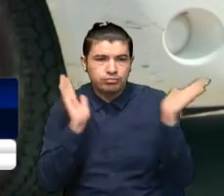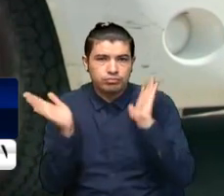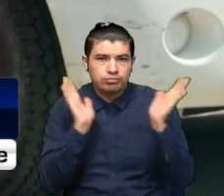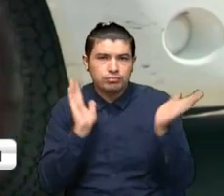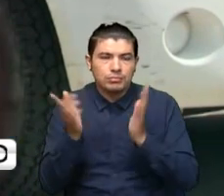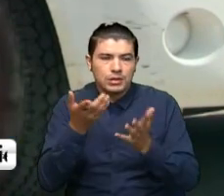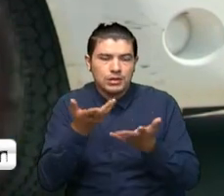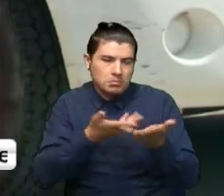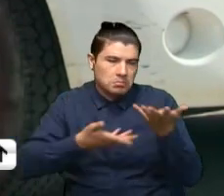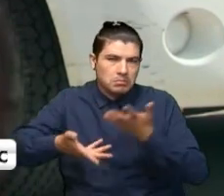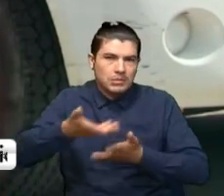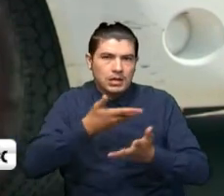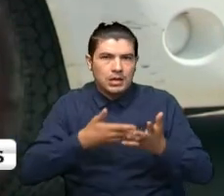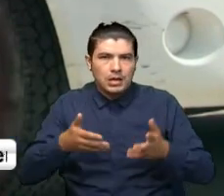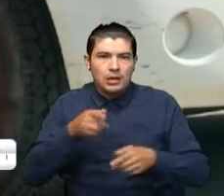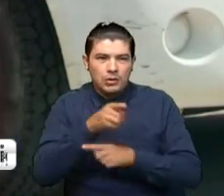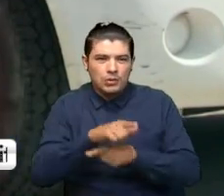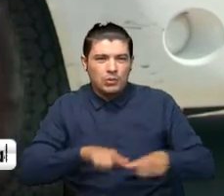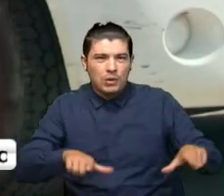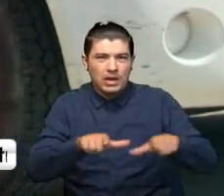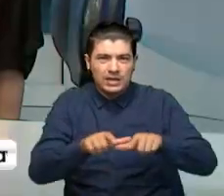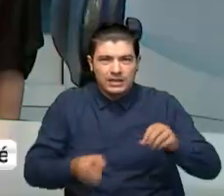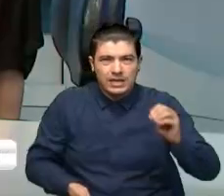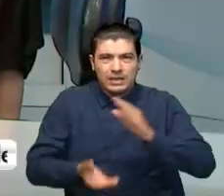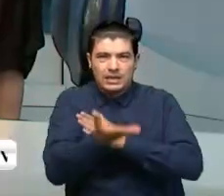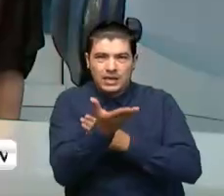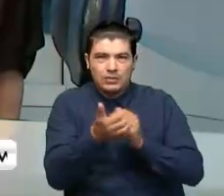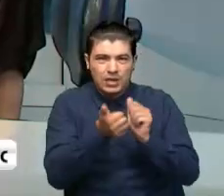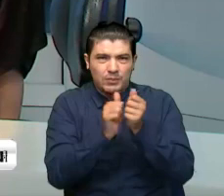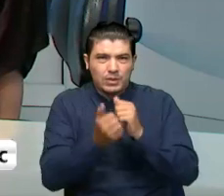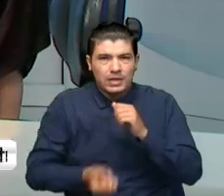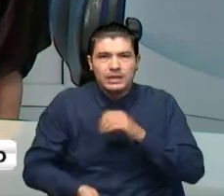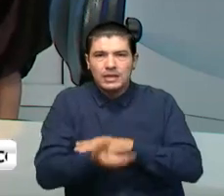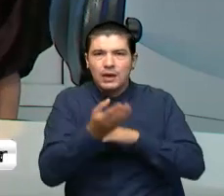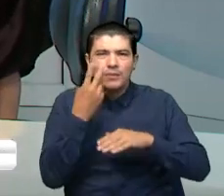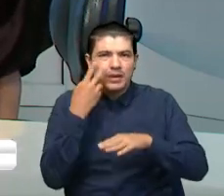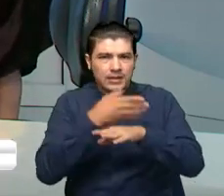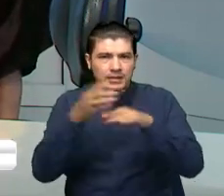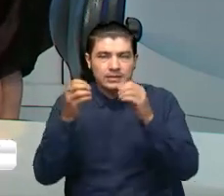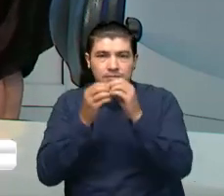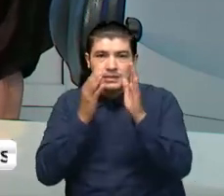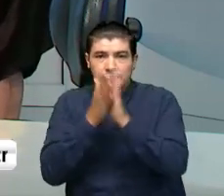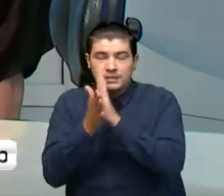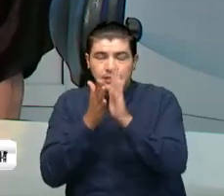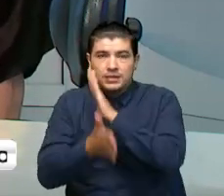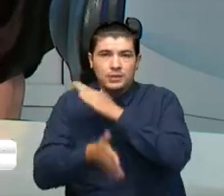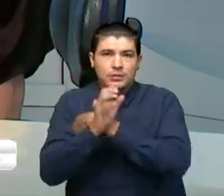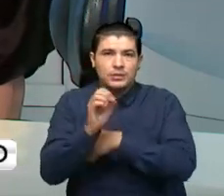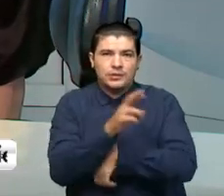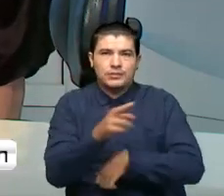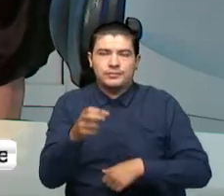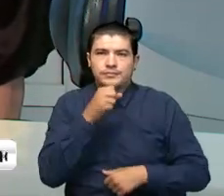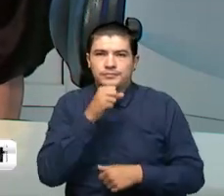tejo. Con la cámara de Weimar Aldemar Gómez López, les presentó para Oriente Noticias, Luis Antonio Camacho González. Feliz tarde.